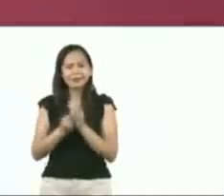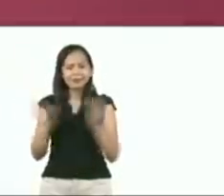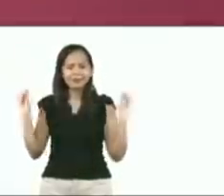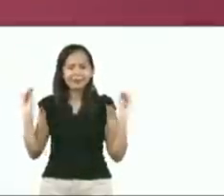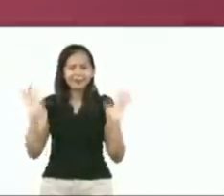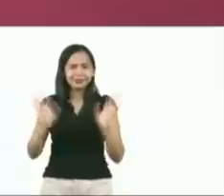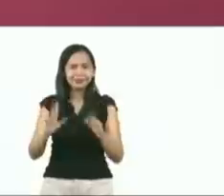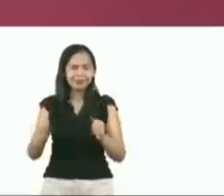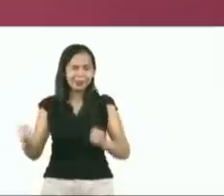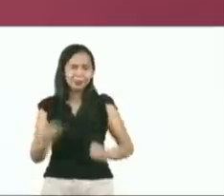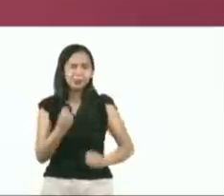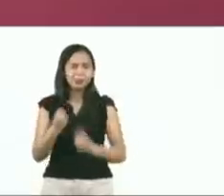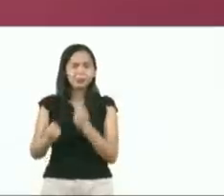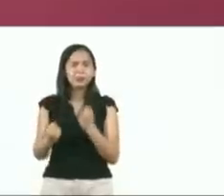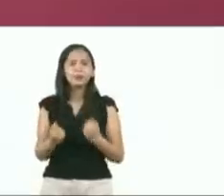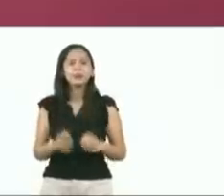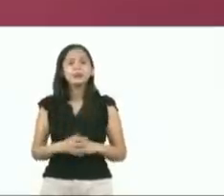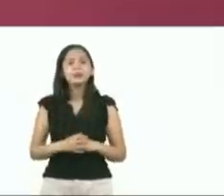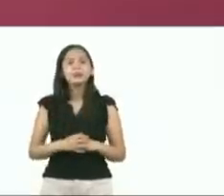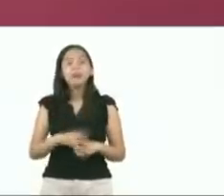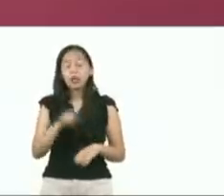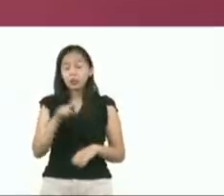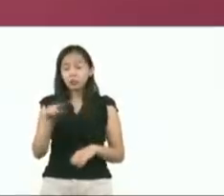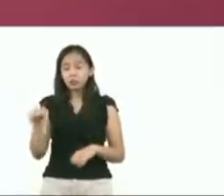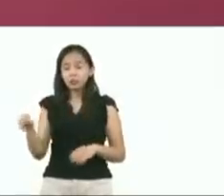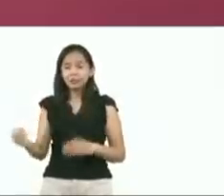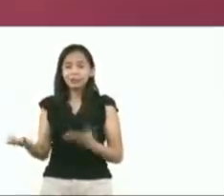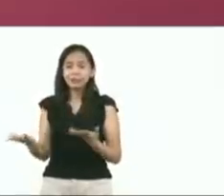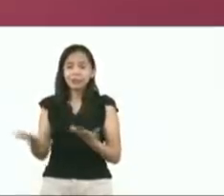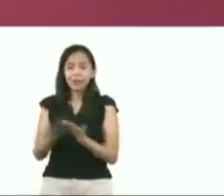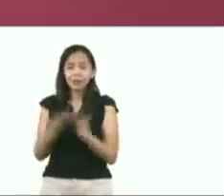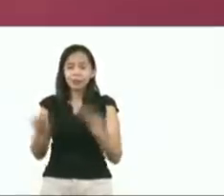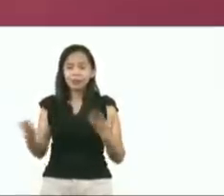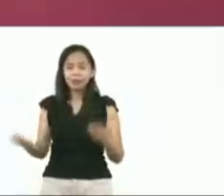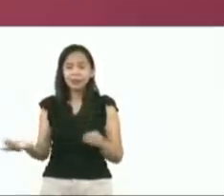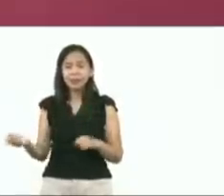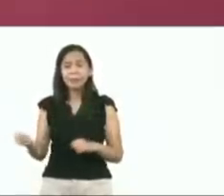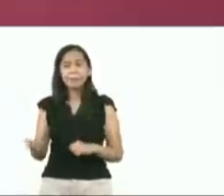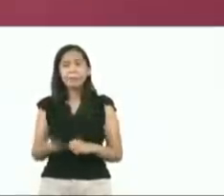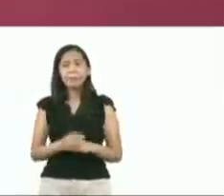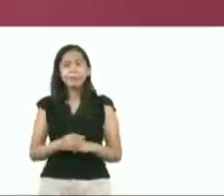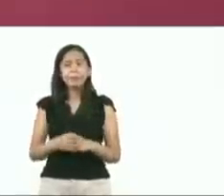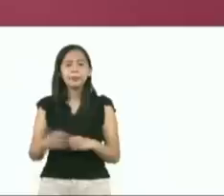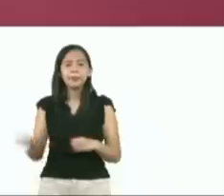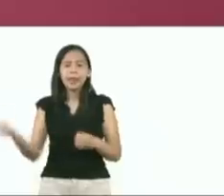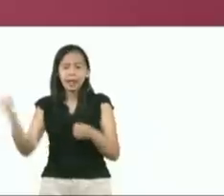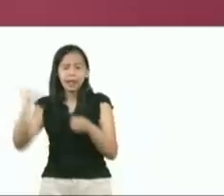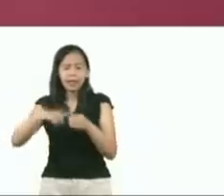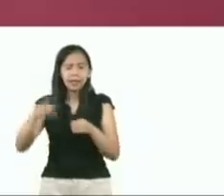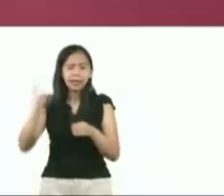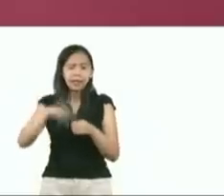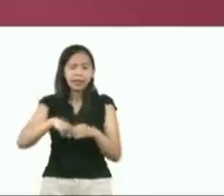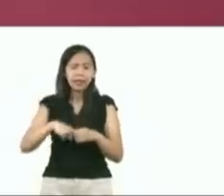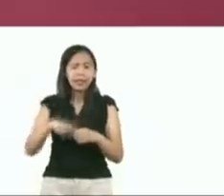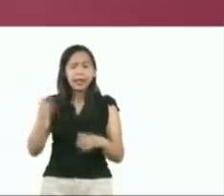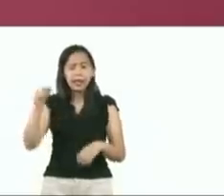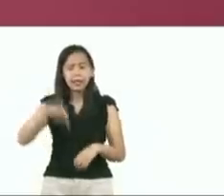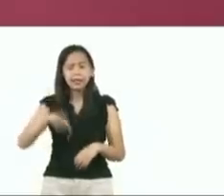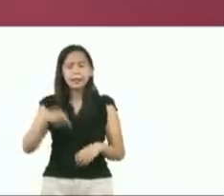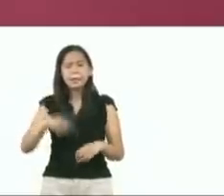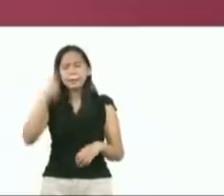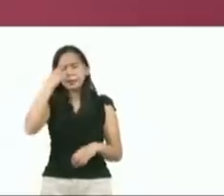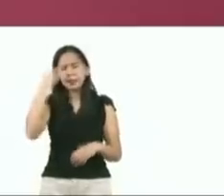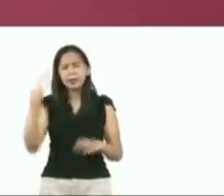de ustedes será un embajador de esta clase. Todos los que estamos aquí vamos a participar de